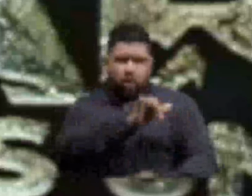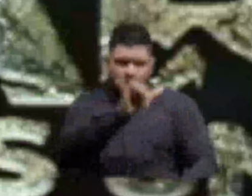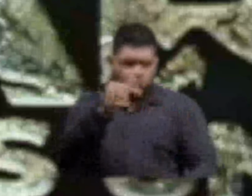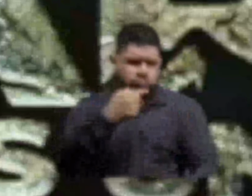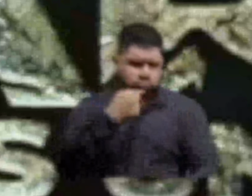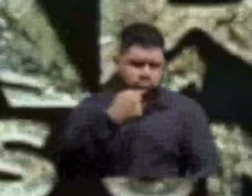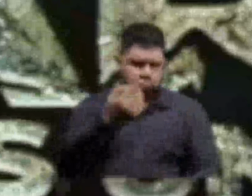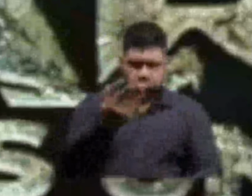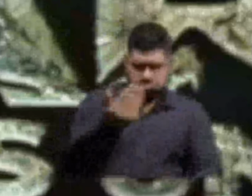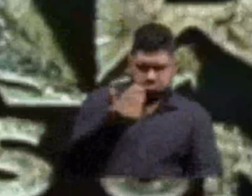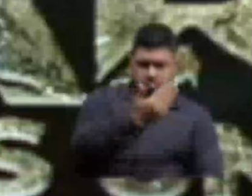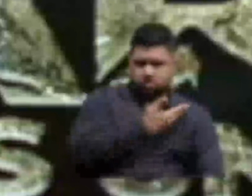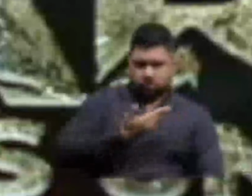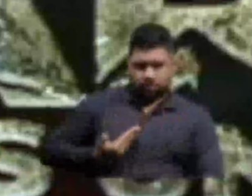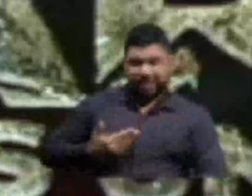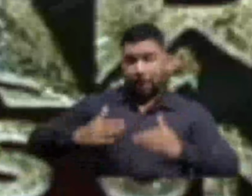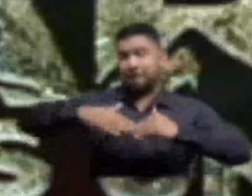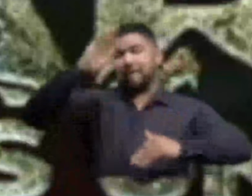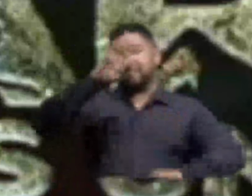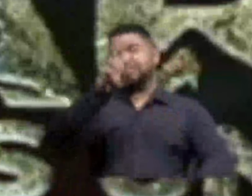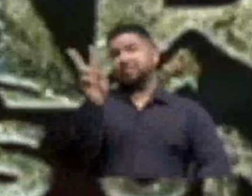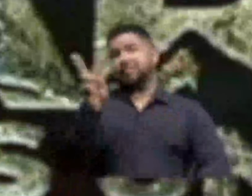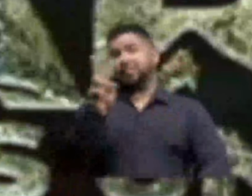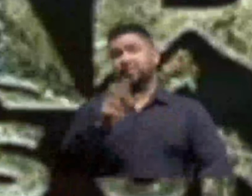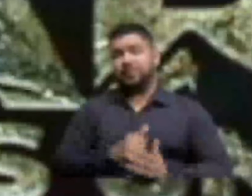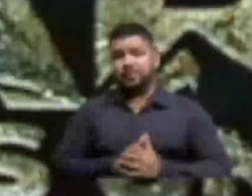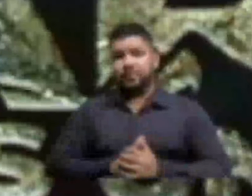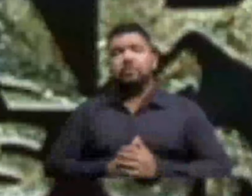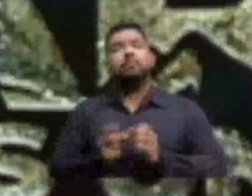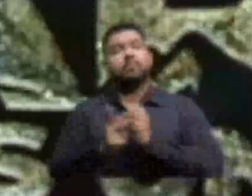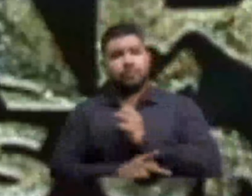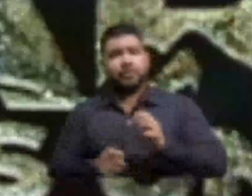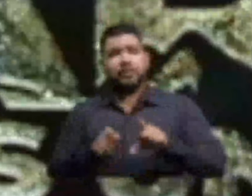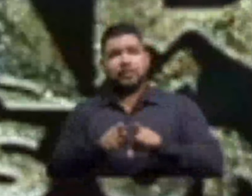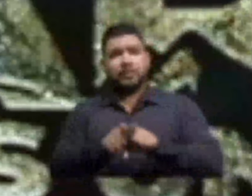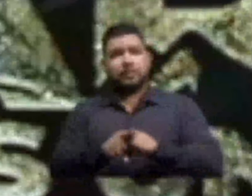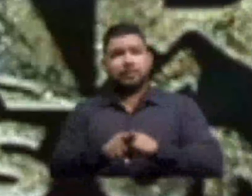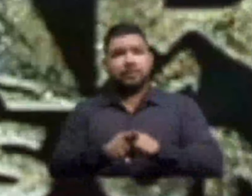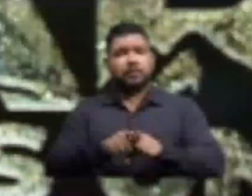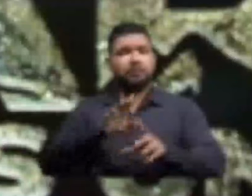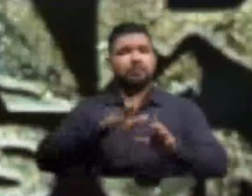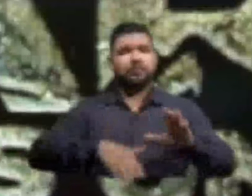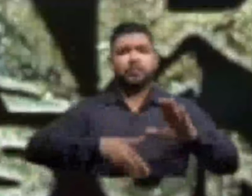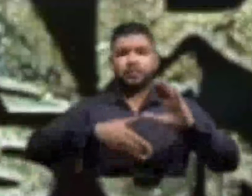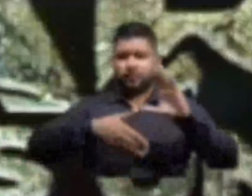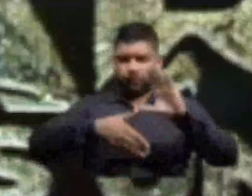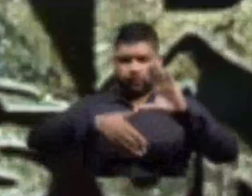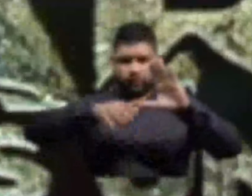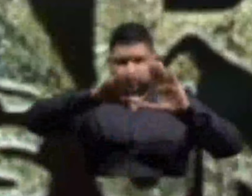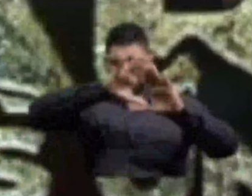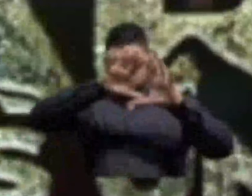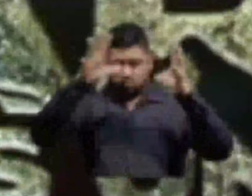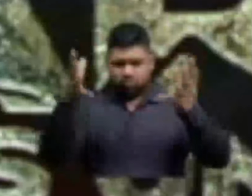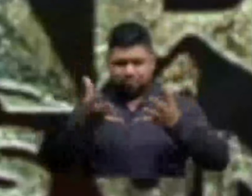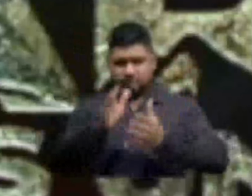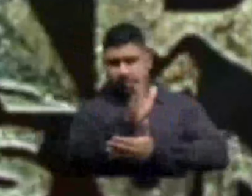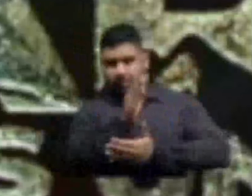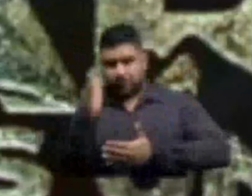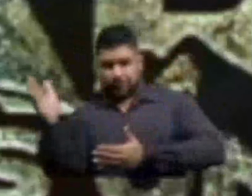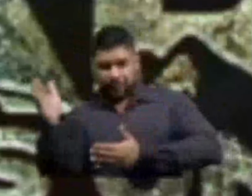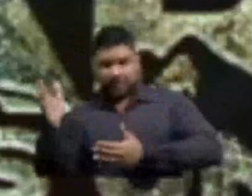señor presidente son venezolanos son países de la región del hemisferio occidental que tienen situaci de inestabilidad económica